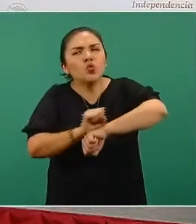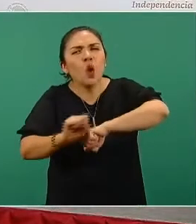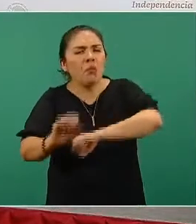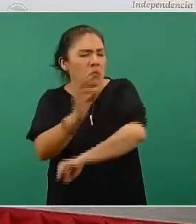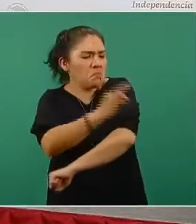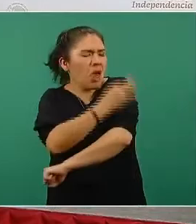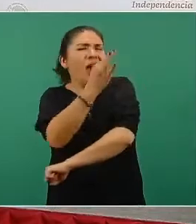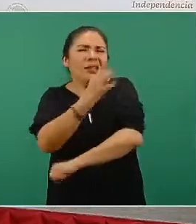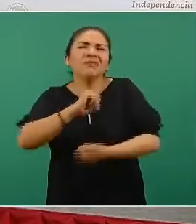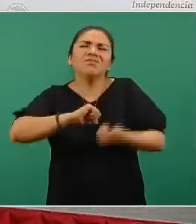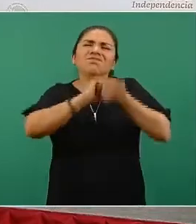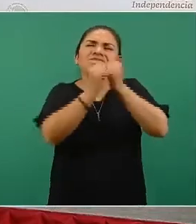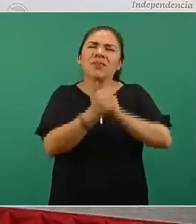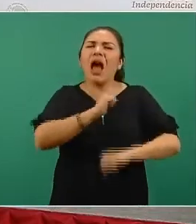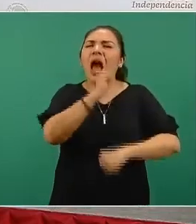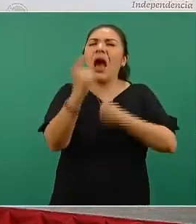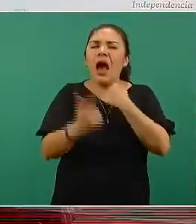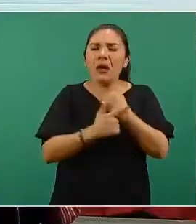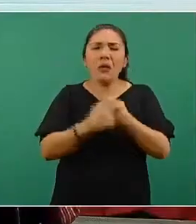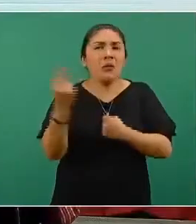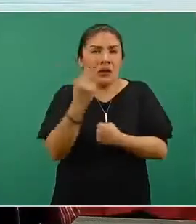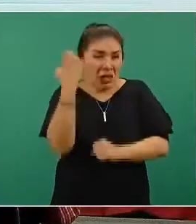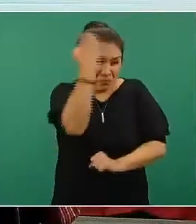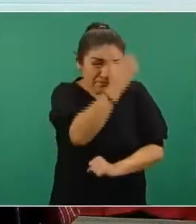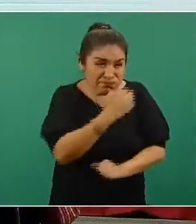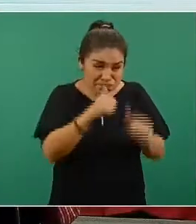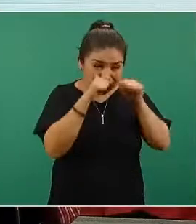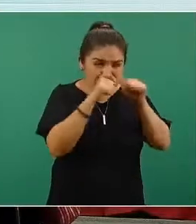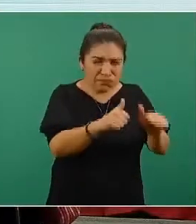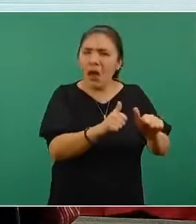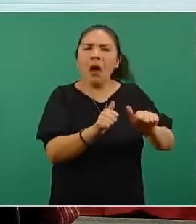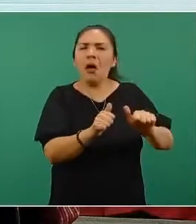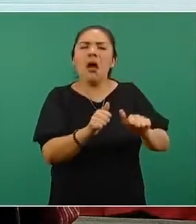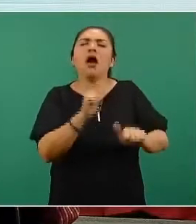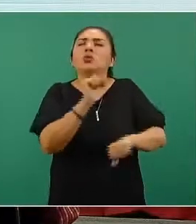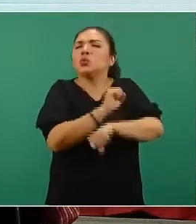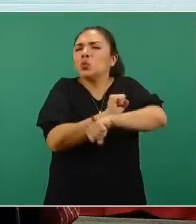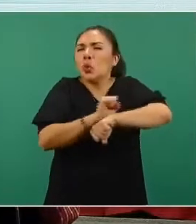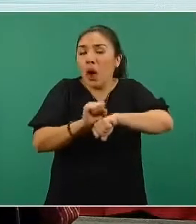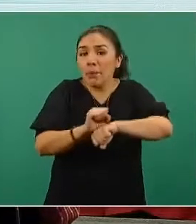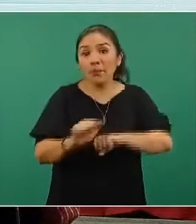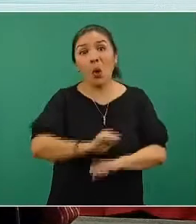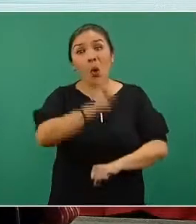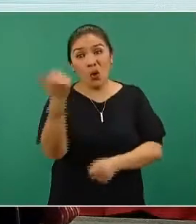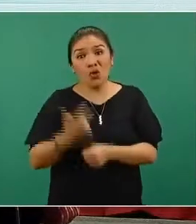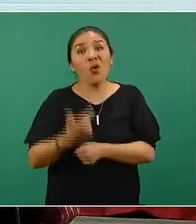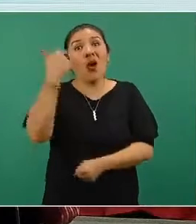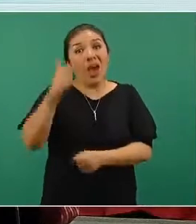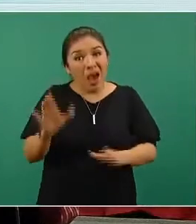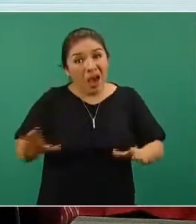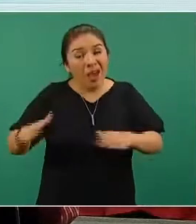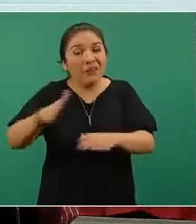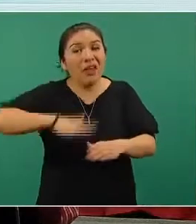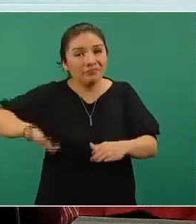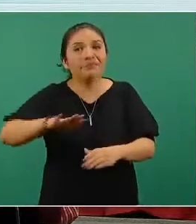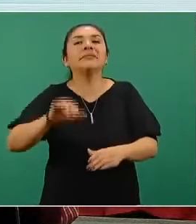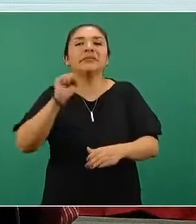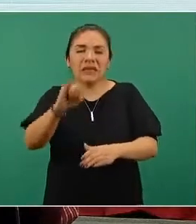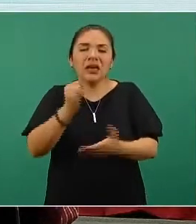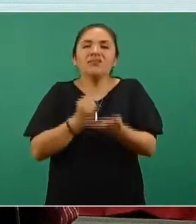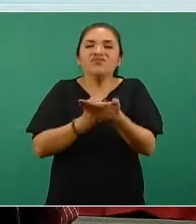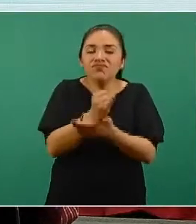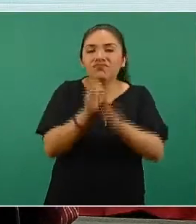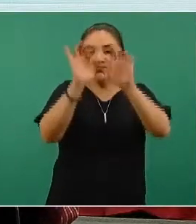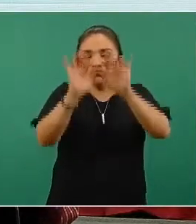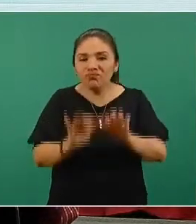leves, y esos no requieren mucho más evaluación si está o no asociado. Los casos graves son los que se van a ir